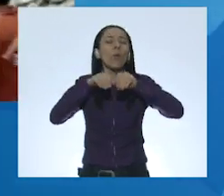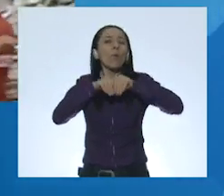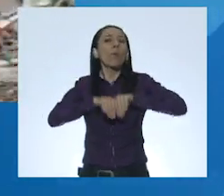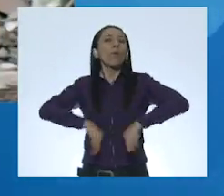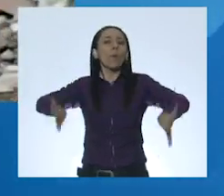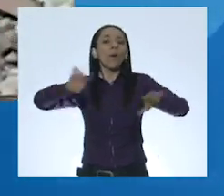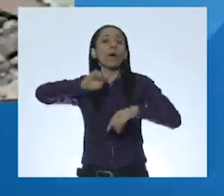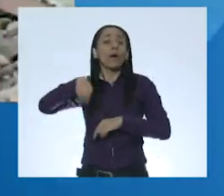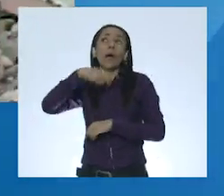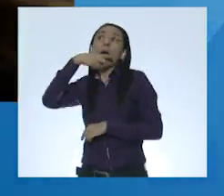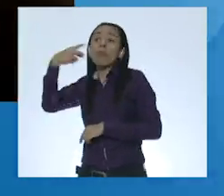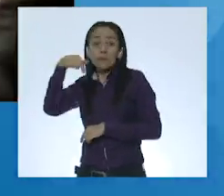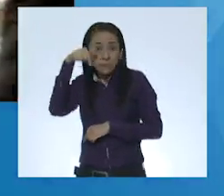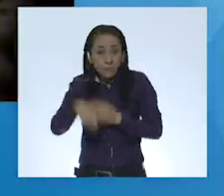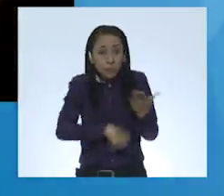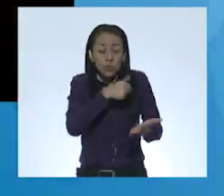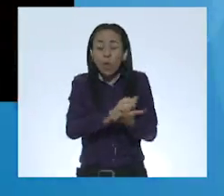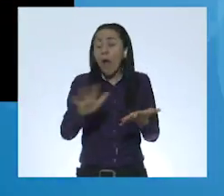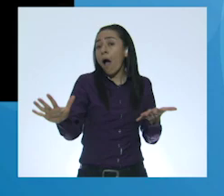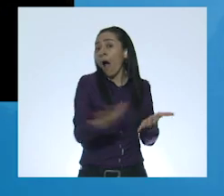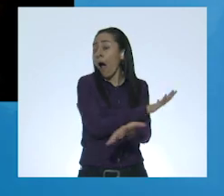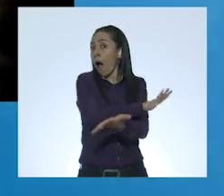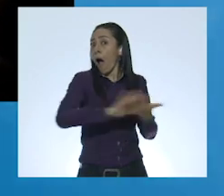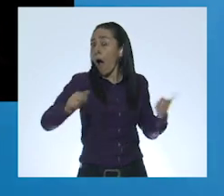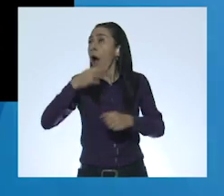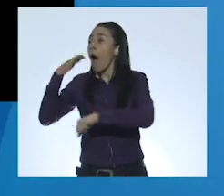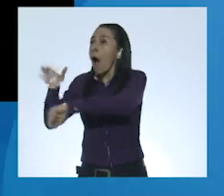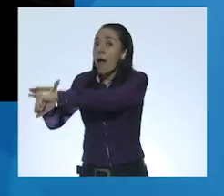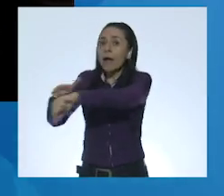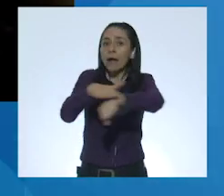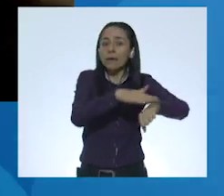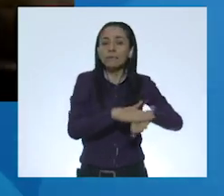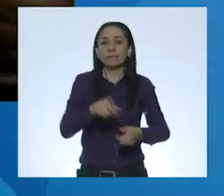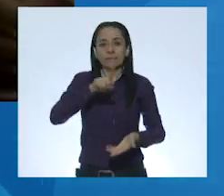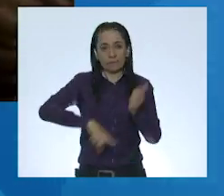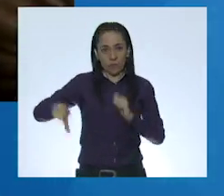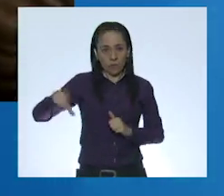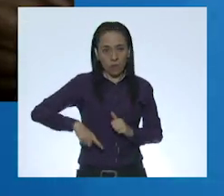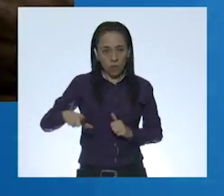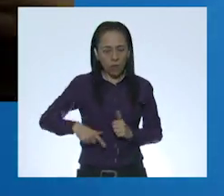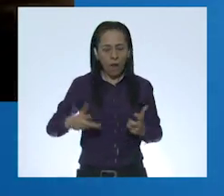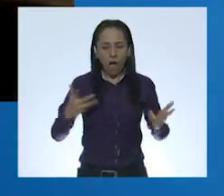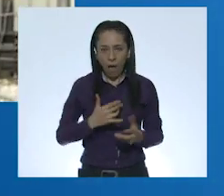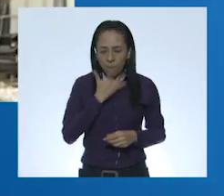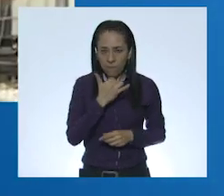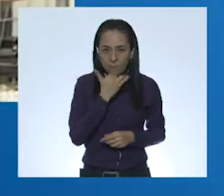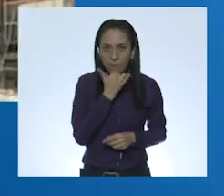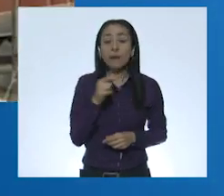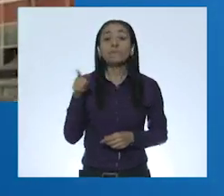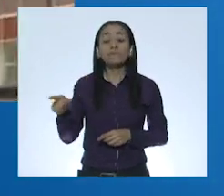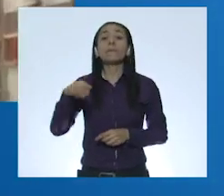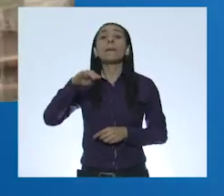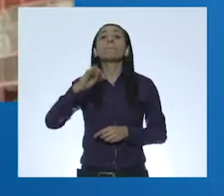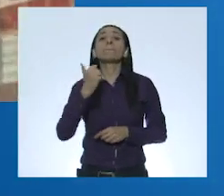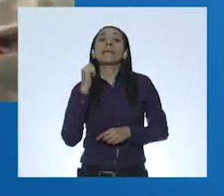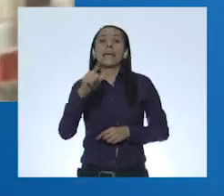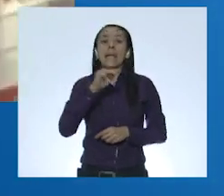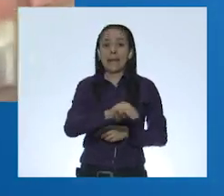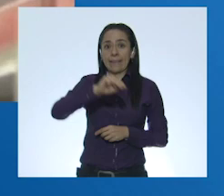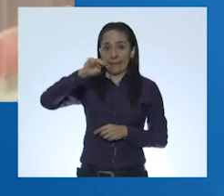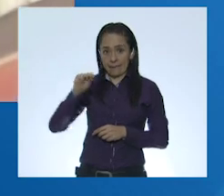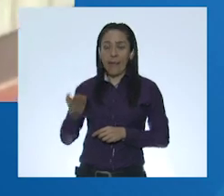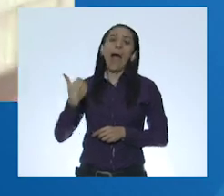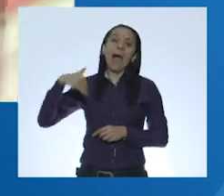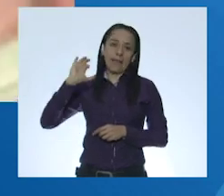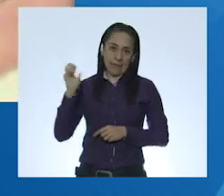había sido borrada del mapa. Las autoridades locales actuaron con torpeza y Miguel de la Madrid, entonces presidente de la